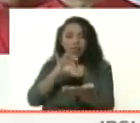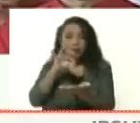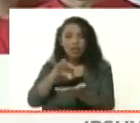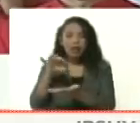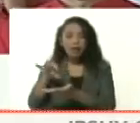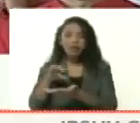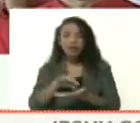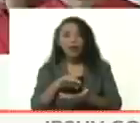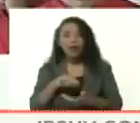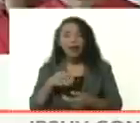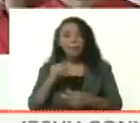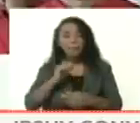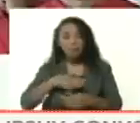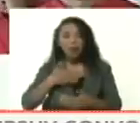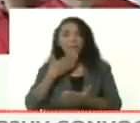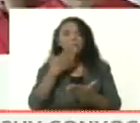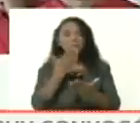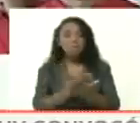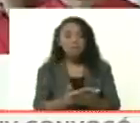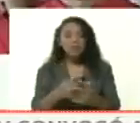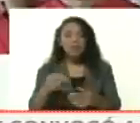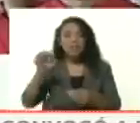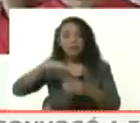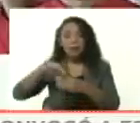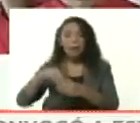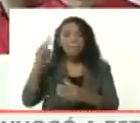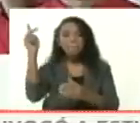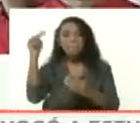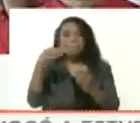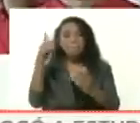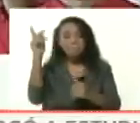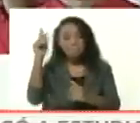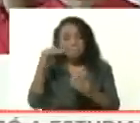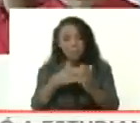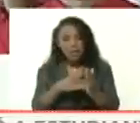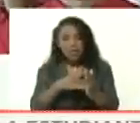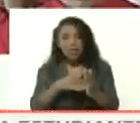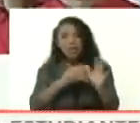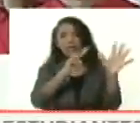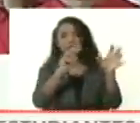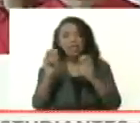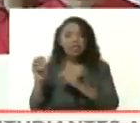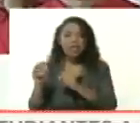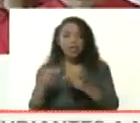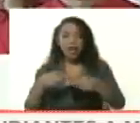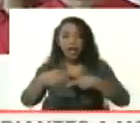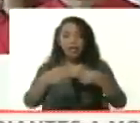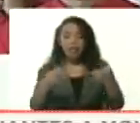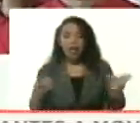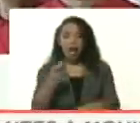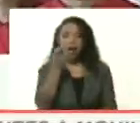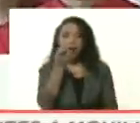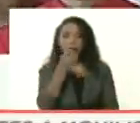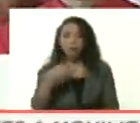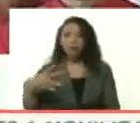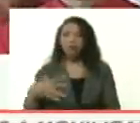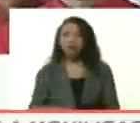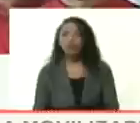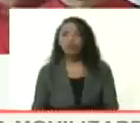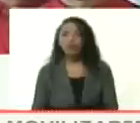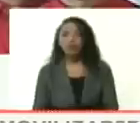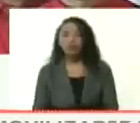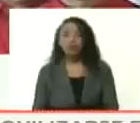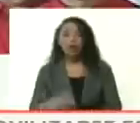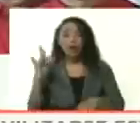semillas, que nos pueden permitir sembrar el año que viene 1.700 hectáreas de arroz. El año que viene. O ahora, pues, cuando